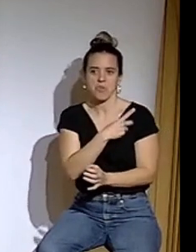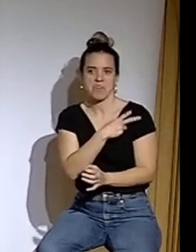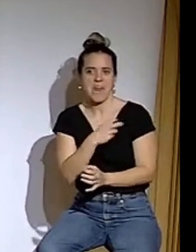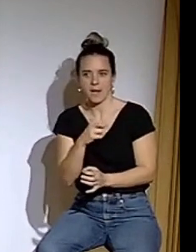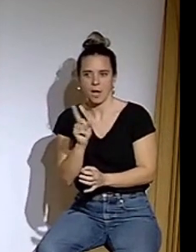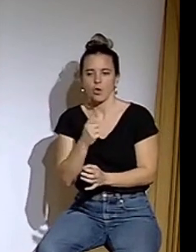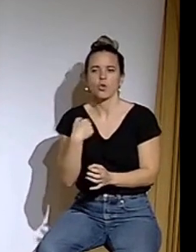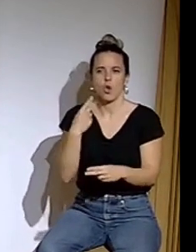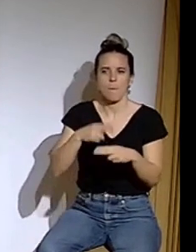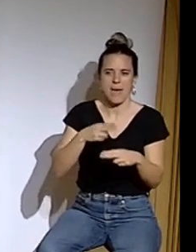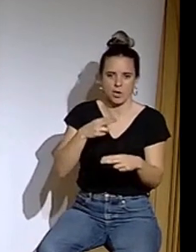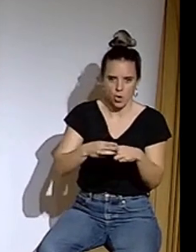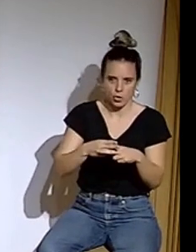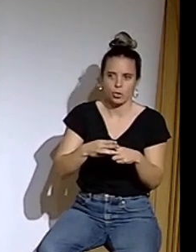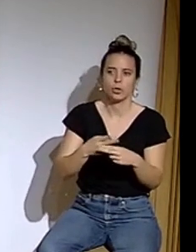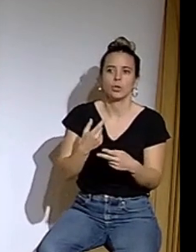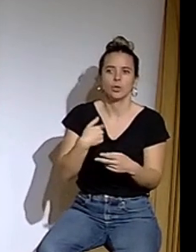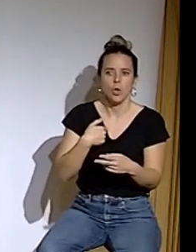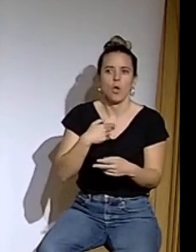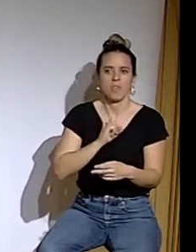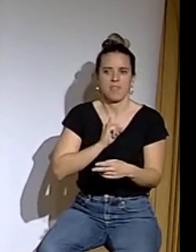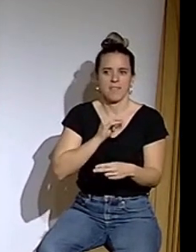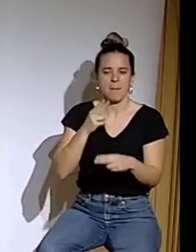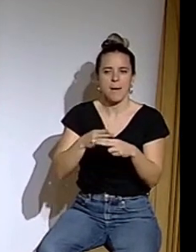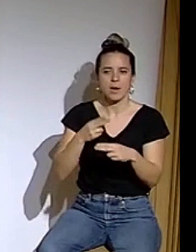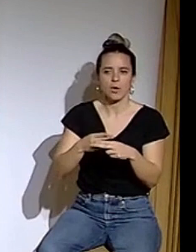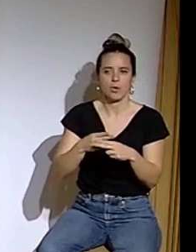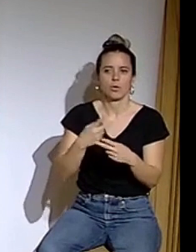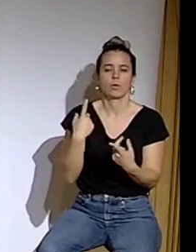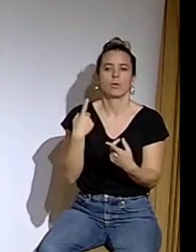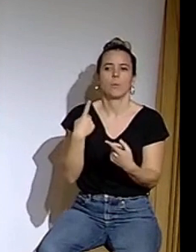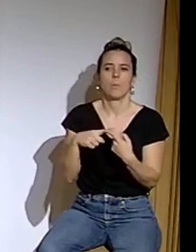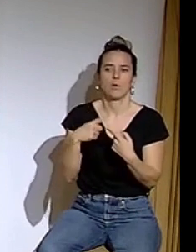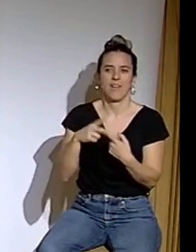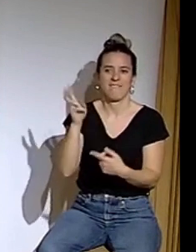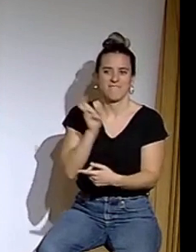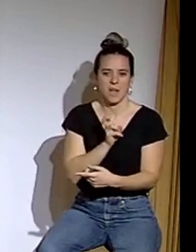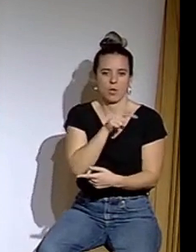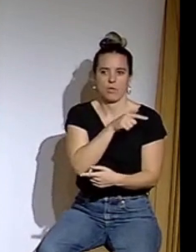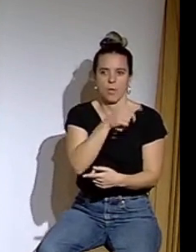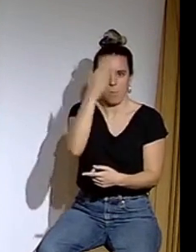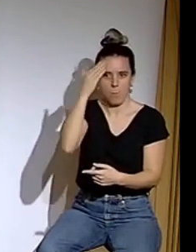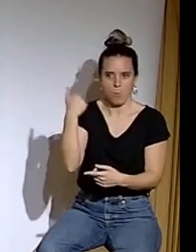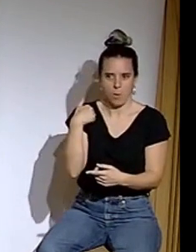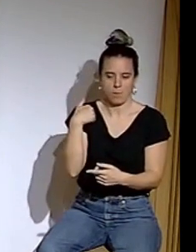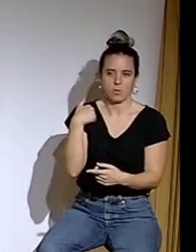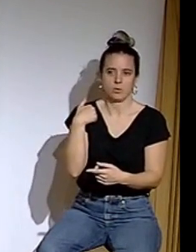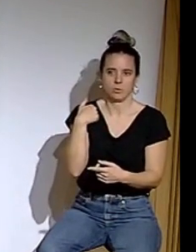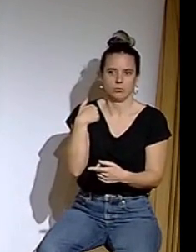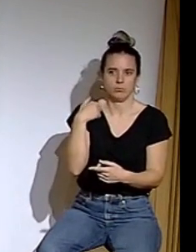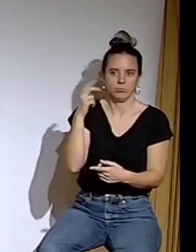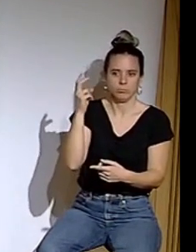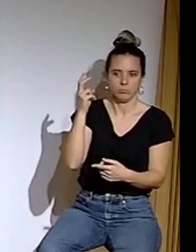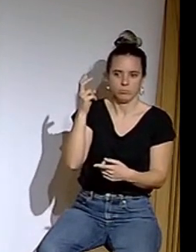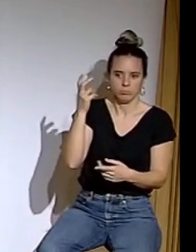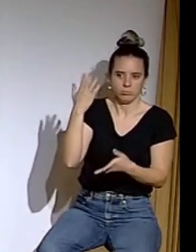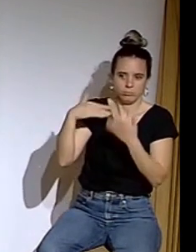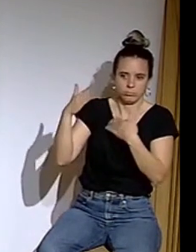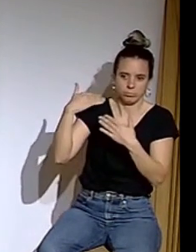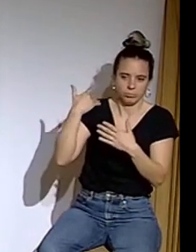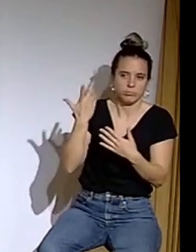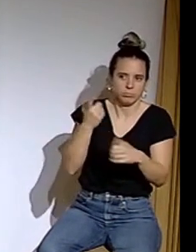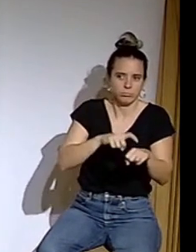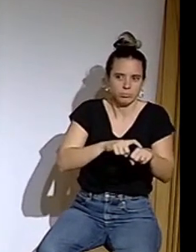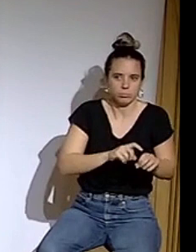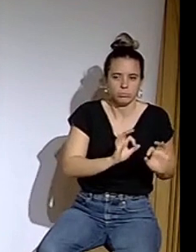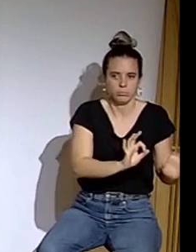marrón yo soy marrón porque vengo de pueblos originarios de indígenas no muertos por todo el tema